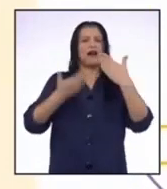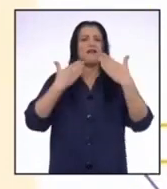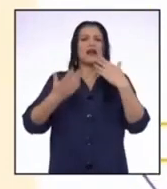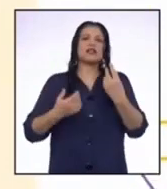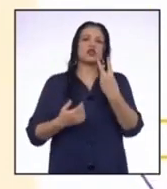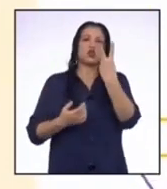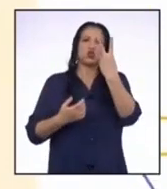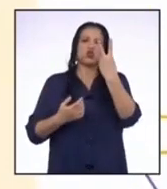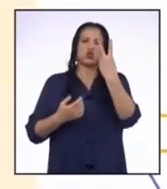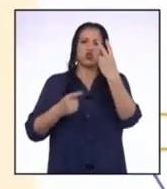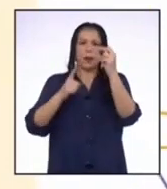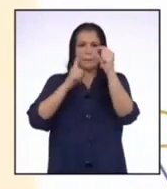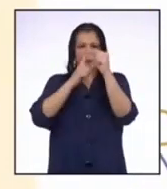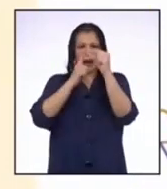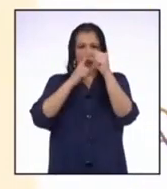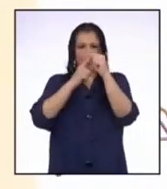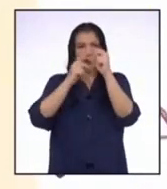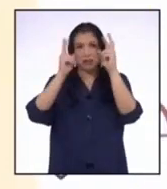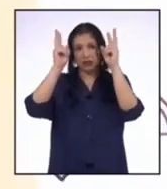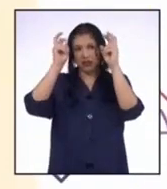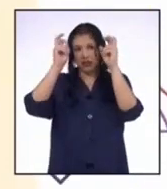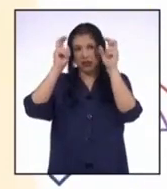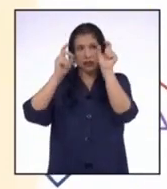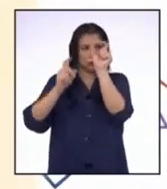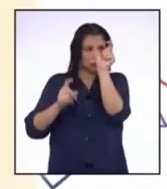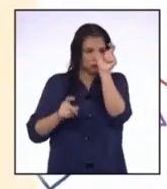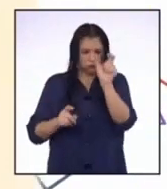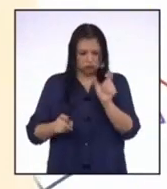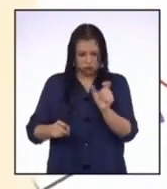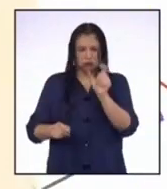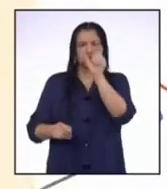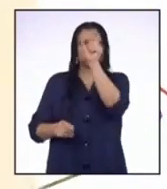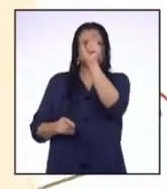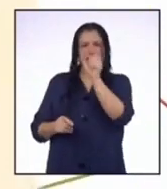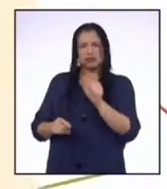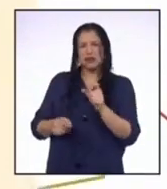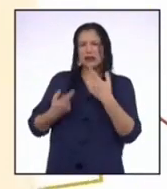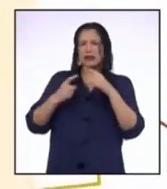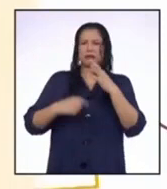que aparecen en el título. Por lo tanto, podría